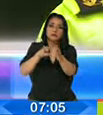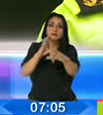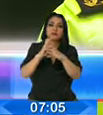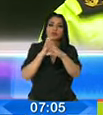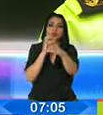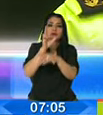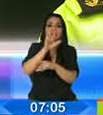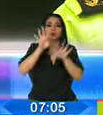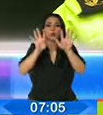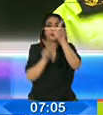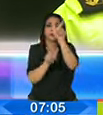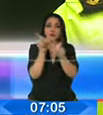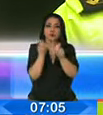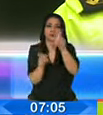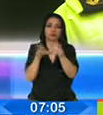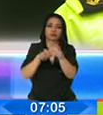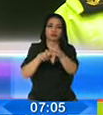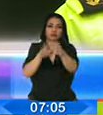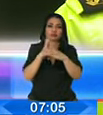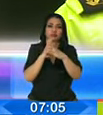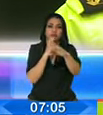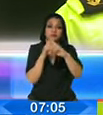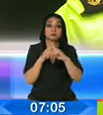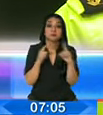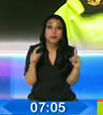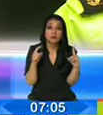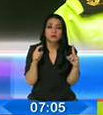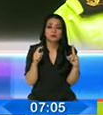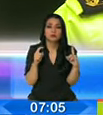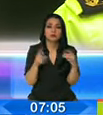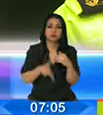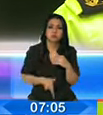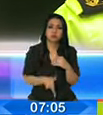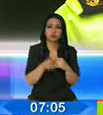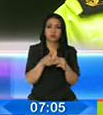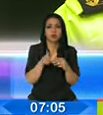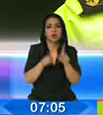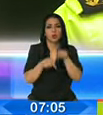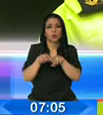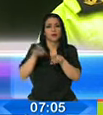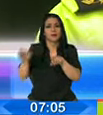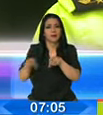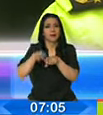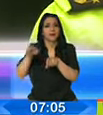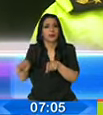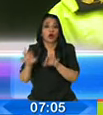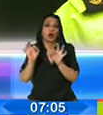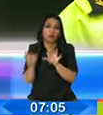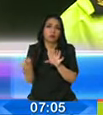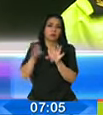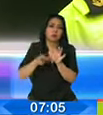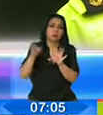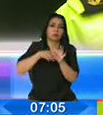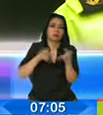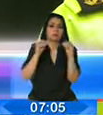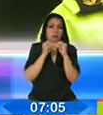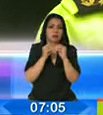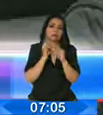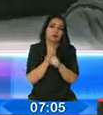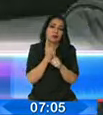39 pasajeros sabemos que en el proyecto otras fases que se les han subido las multicolores